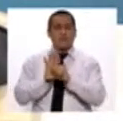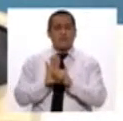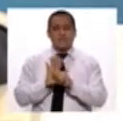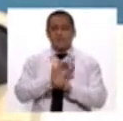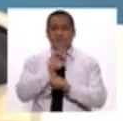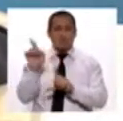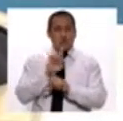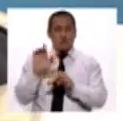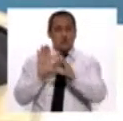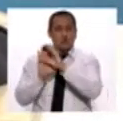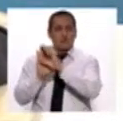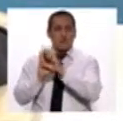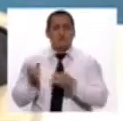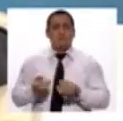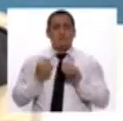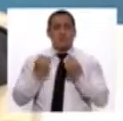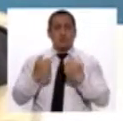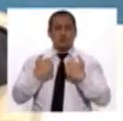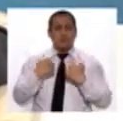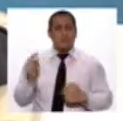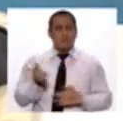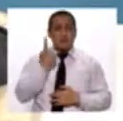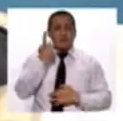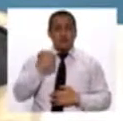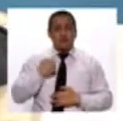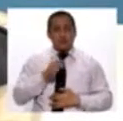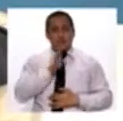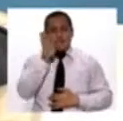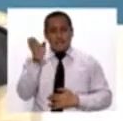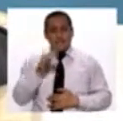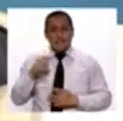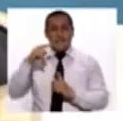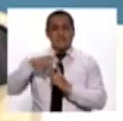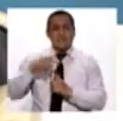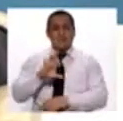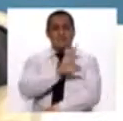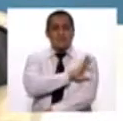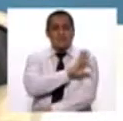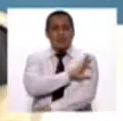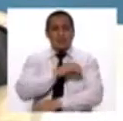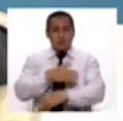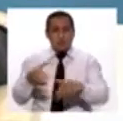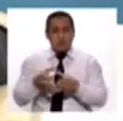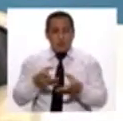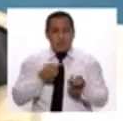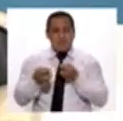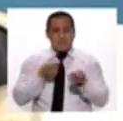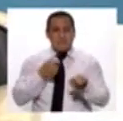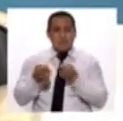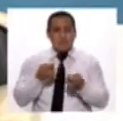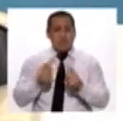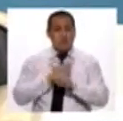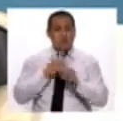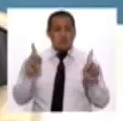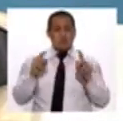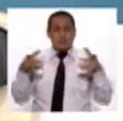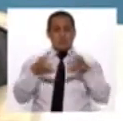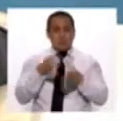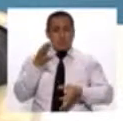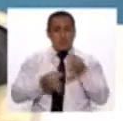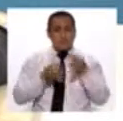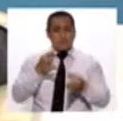es inconstitucional. Por lo tanto, primero tengo que ir al Tribunal Fiscal, que es un ente administrativo, no es parte del